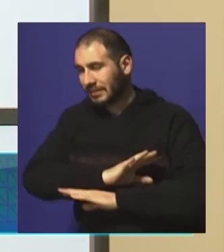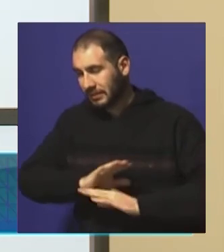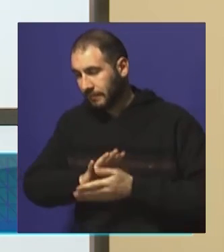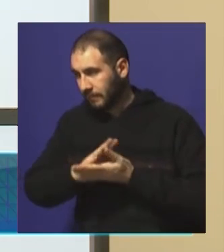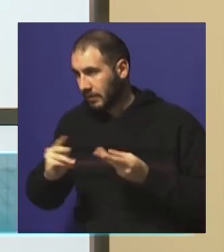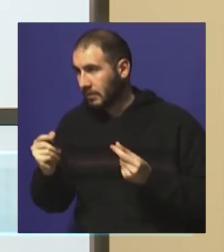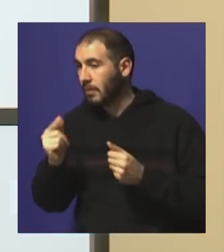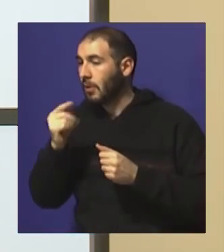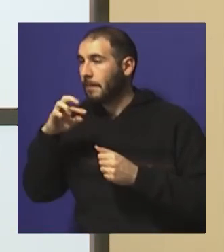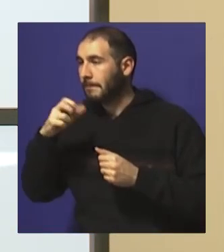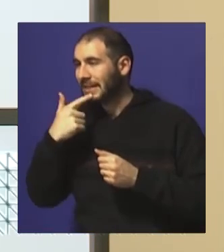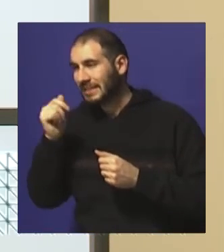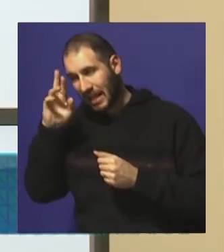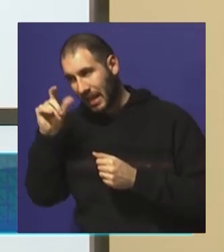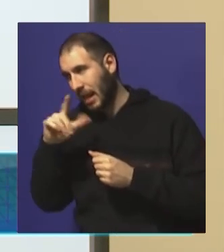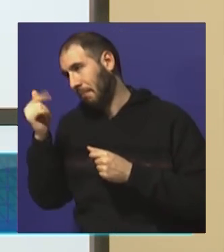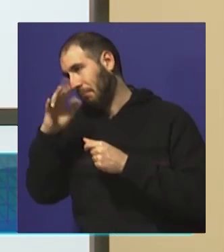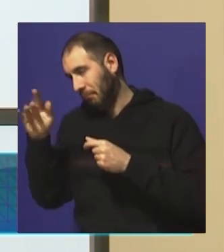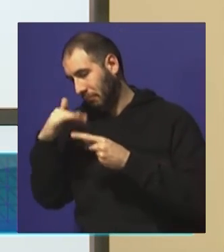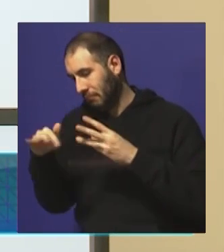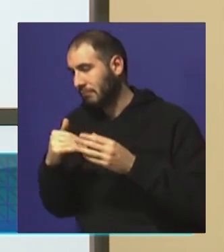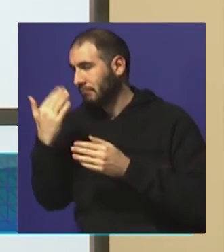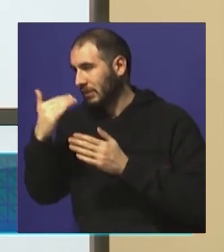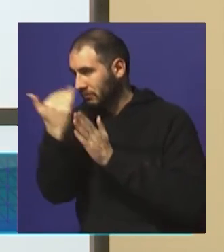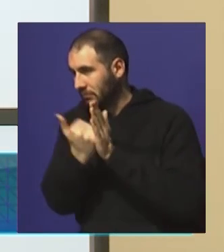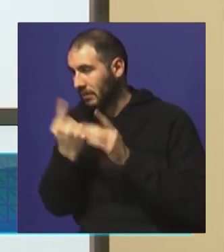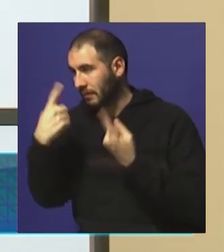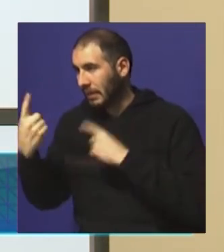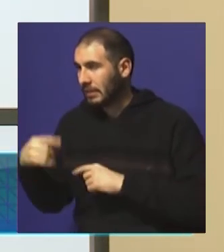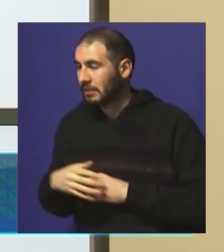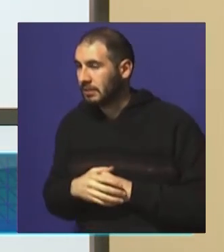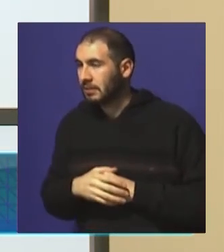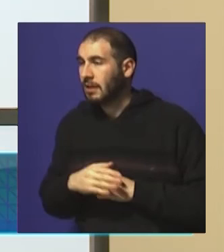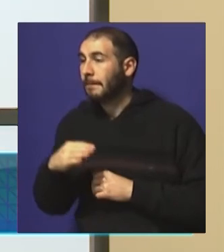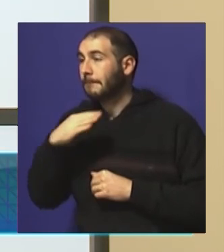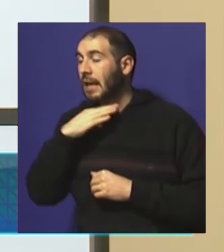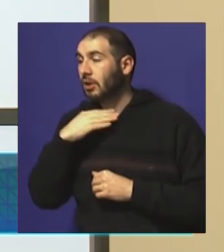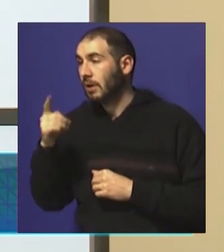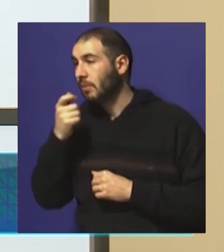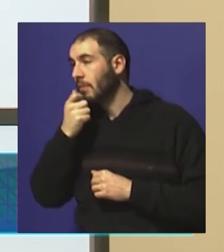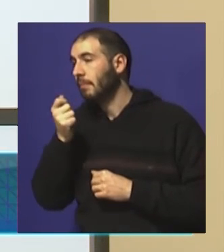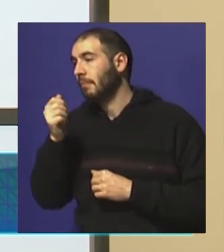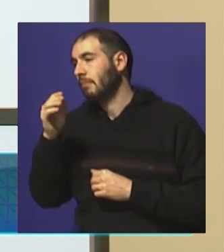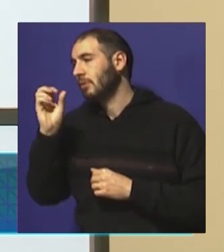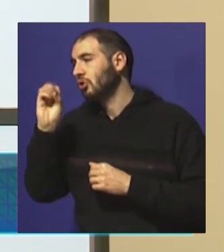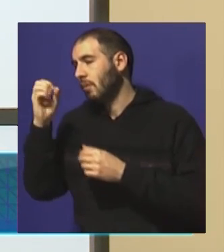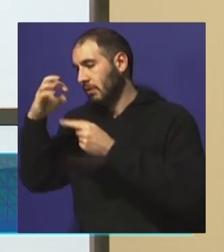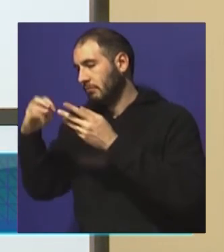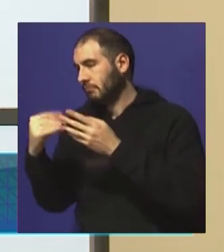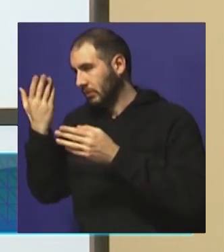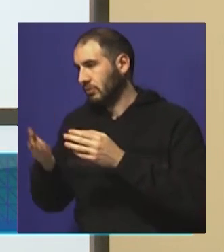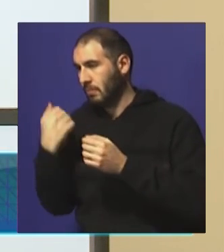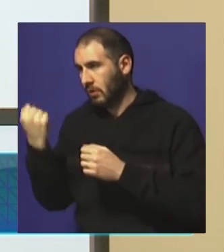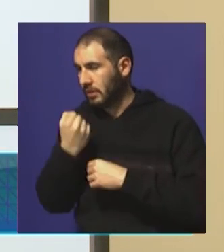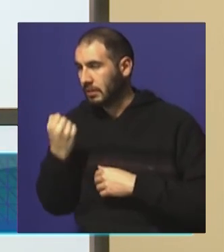fue Pasarella, Filioli y Ardiles sobre Mario Kempes. Uh-huh. Y en México, Valdano, Brown y Ruggeri